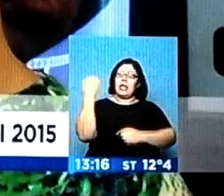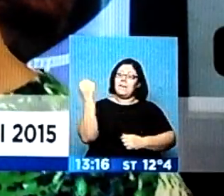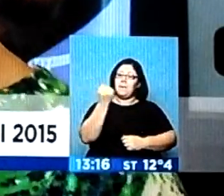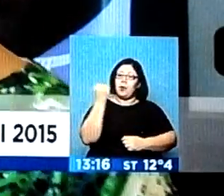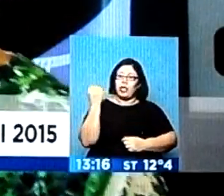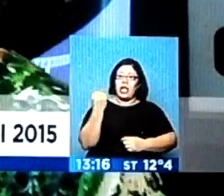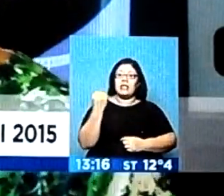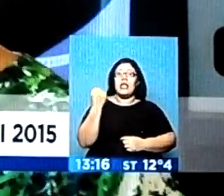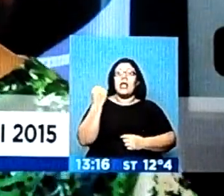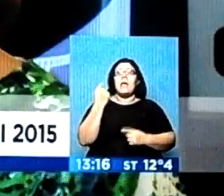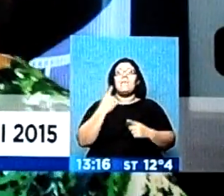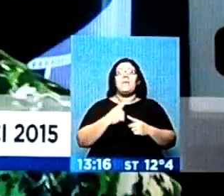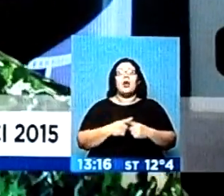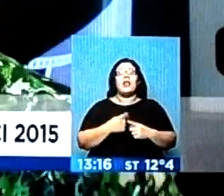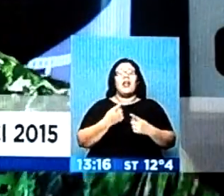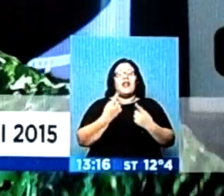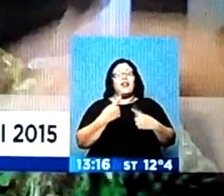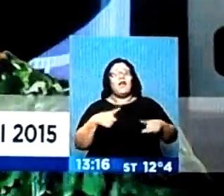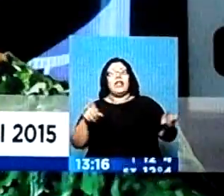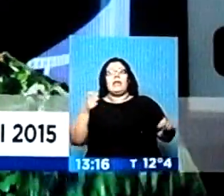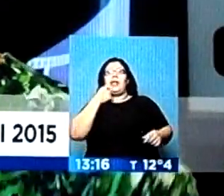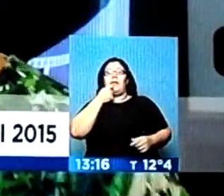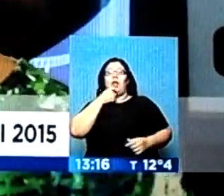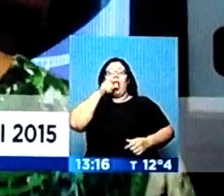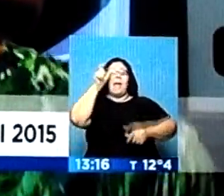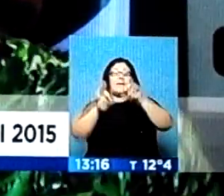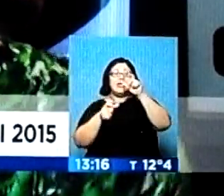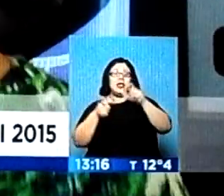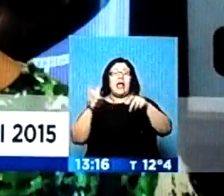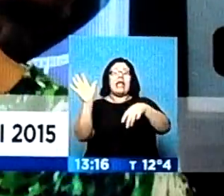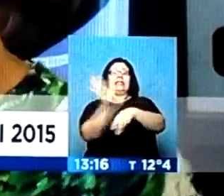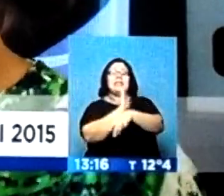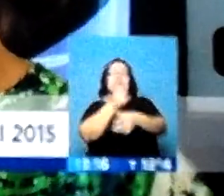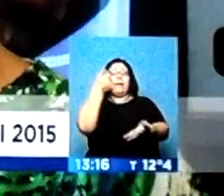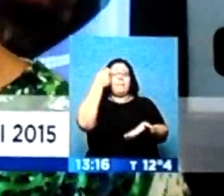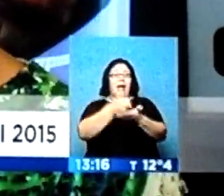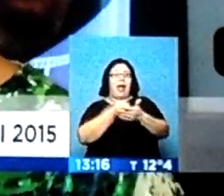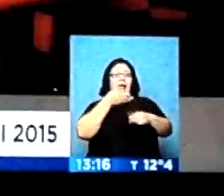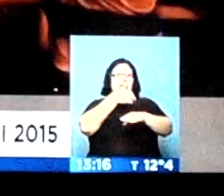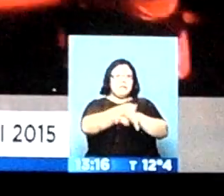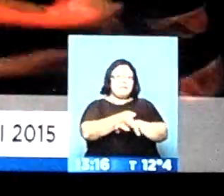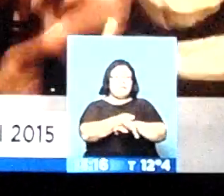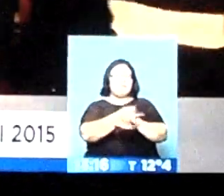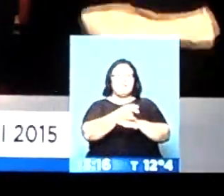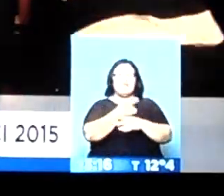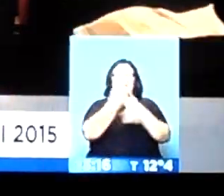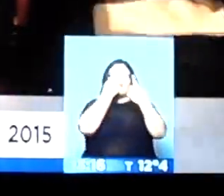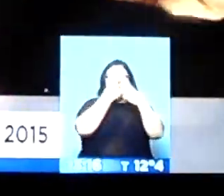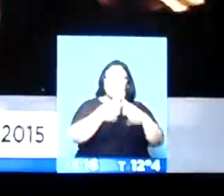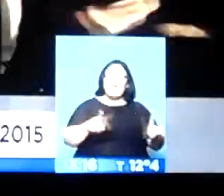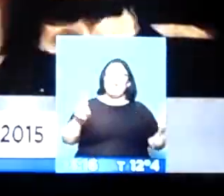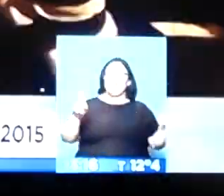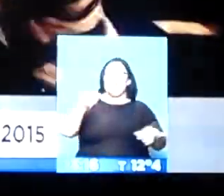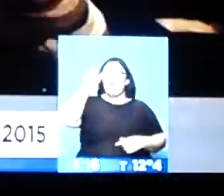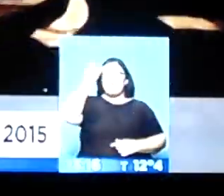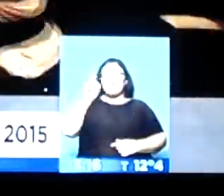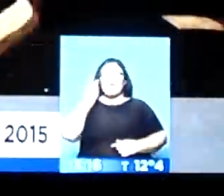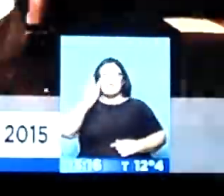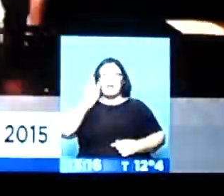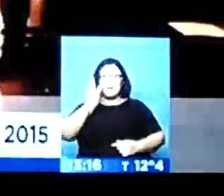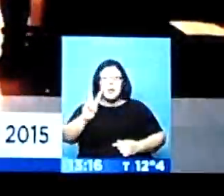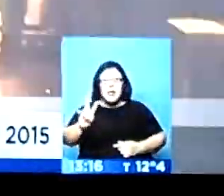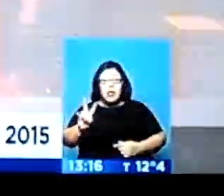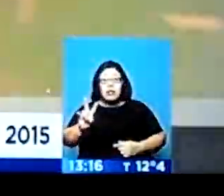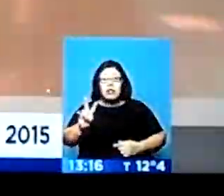porque no es lo mismo el público que acude al cine comercial y paga la entrada, qué sé yo, que el que está viendo, está como